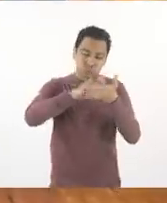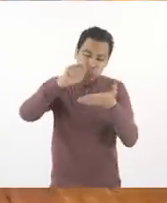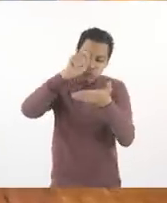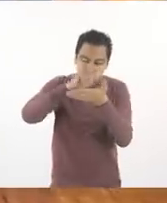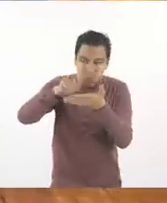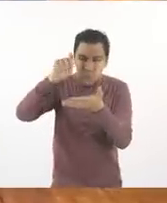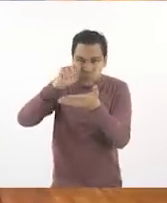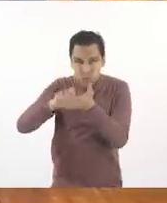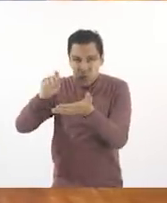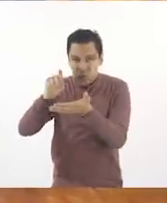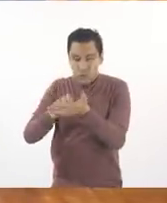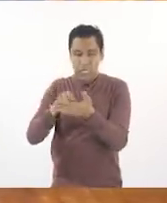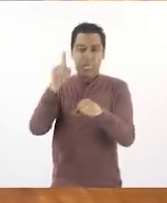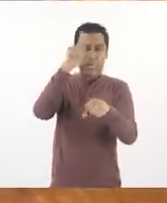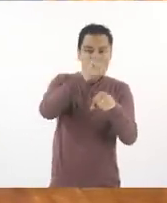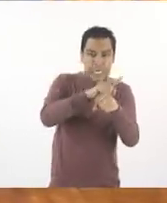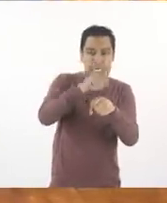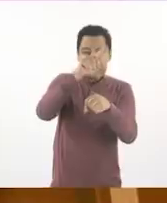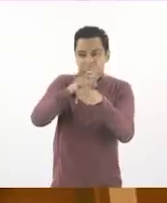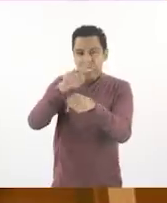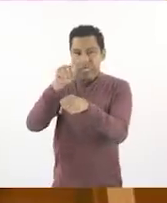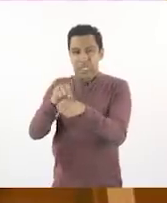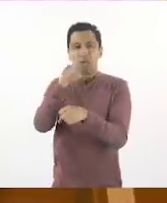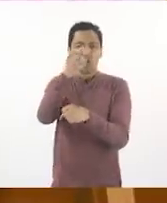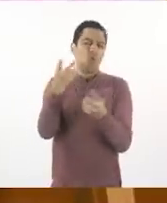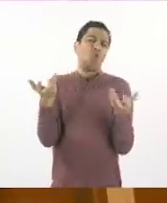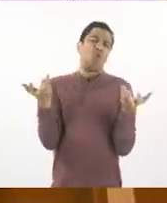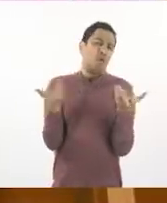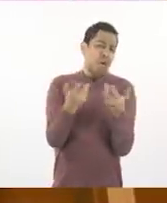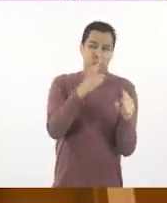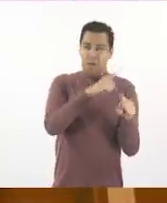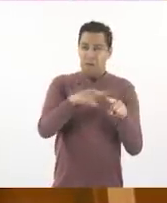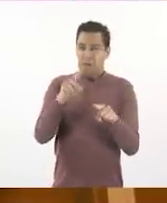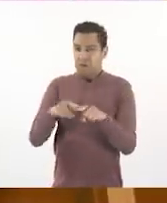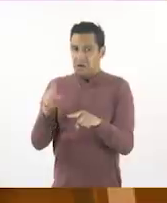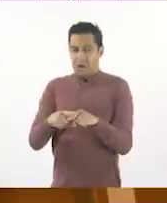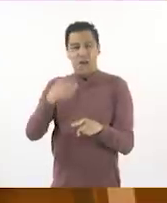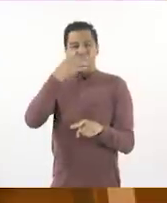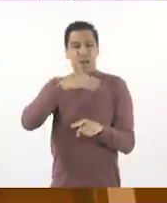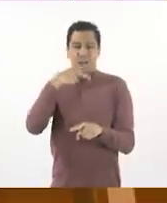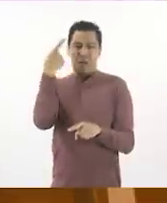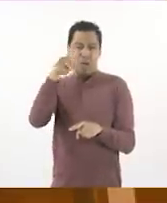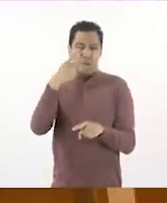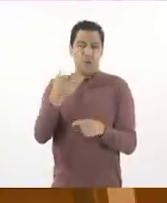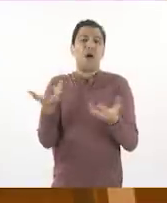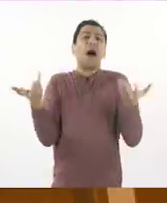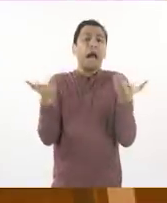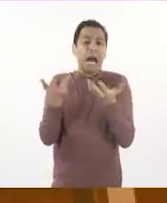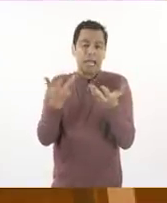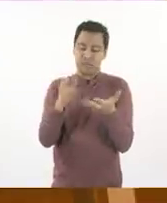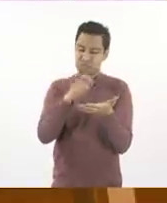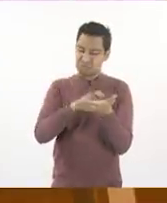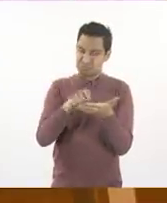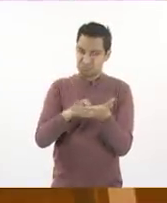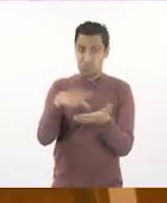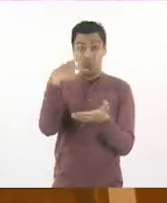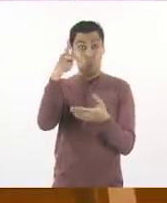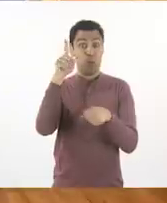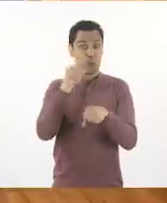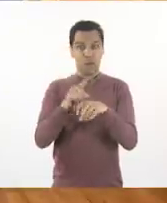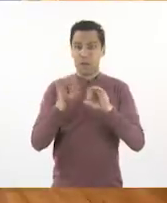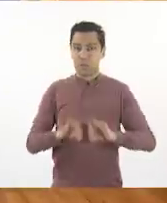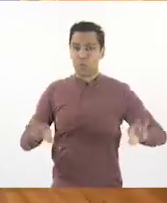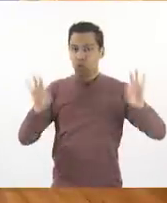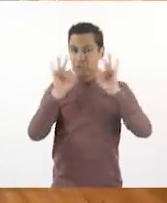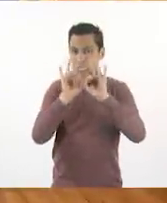en cada uno de los días qué es lo que hacen, qué festejo hay, o cualquier día importante, Eric, que